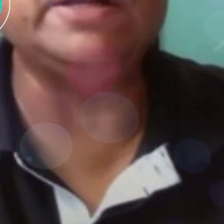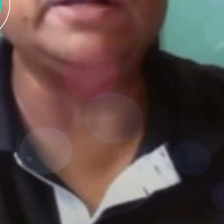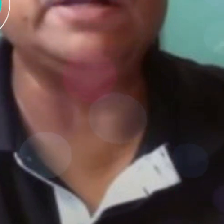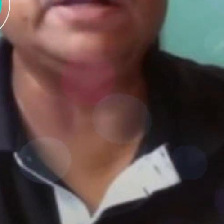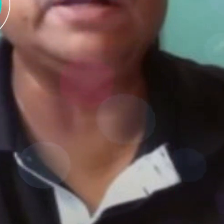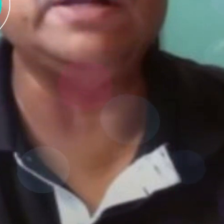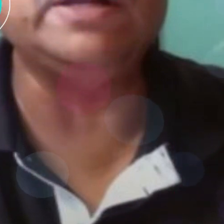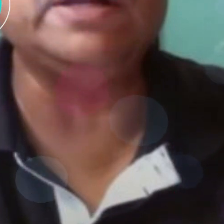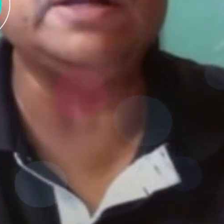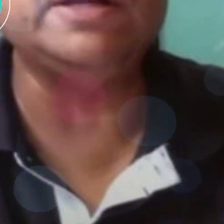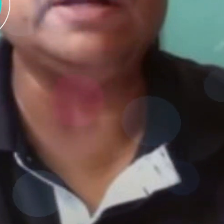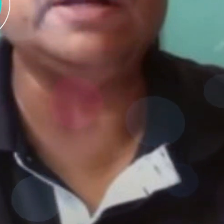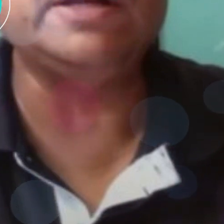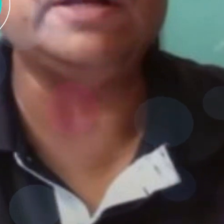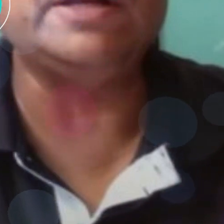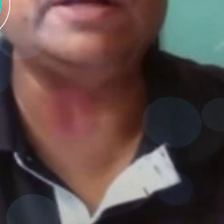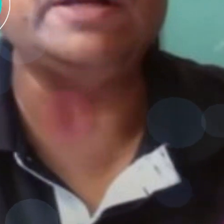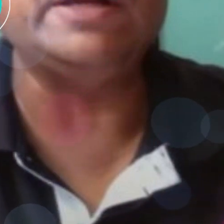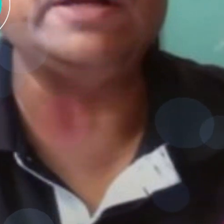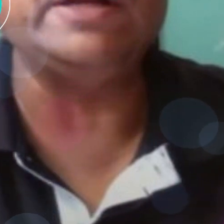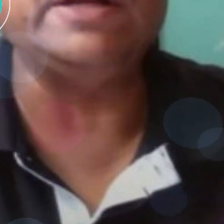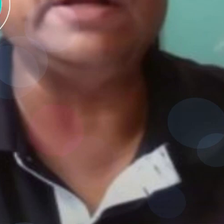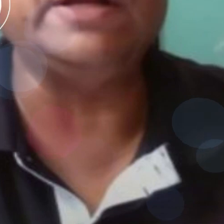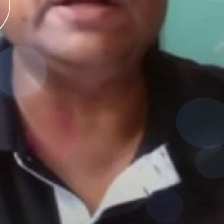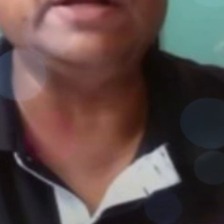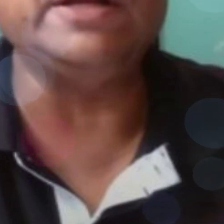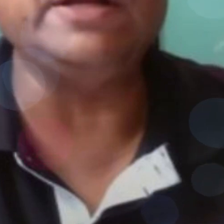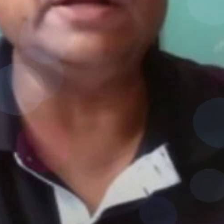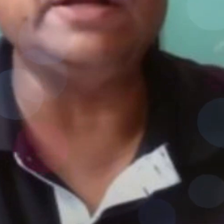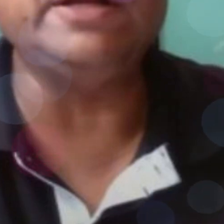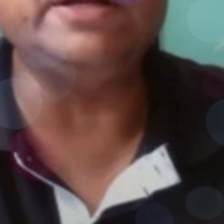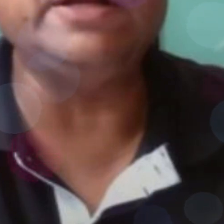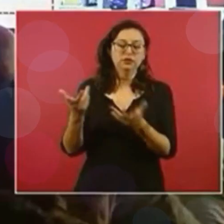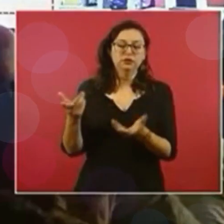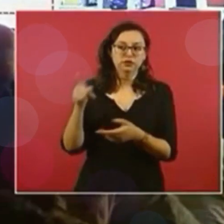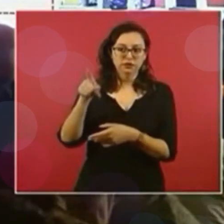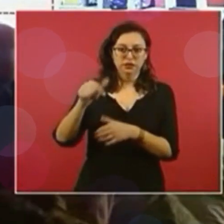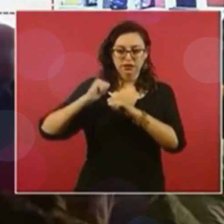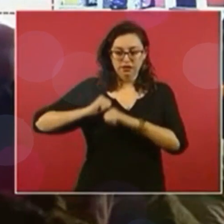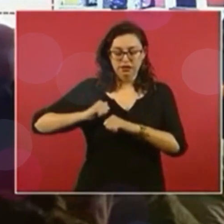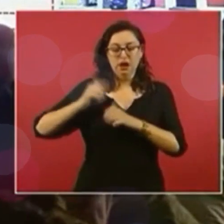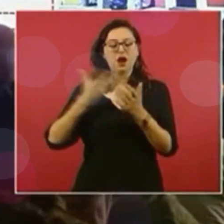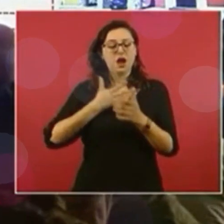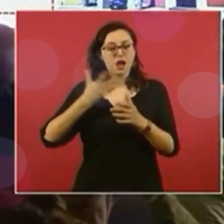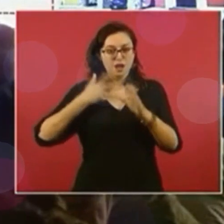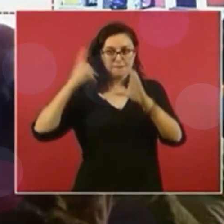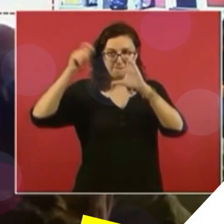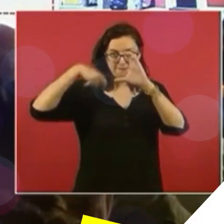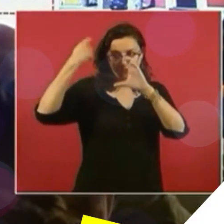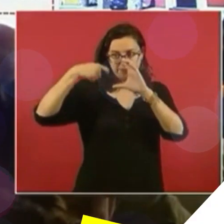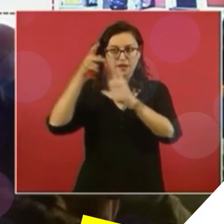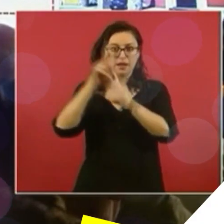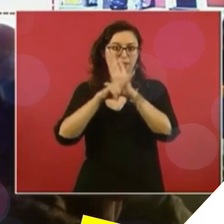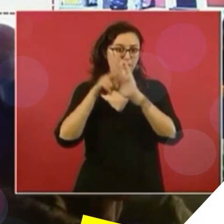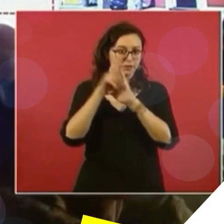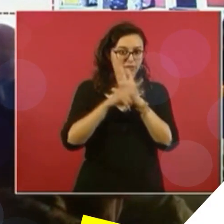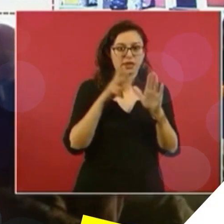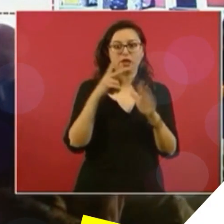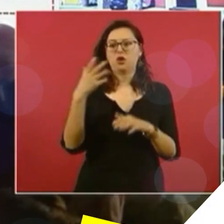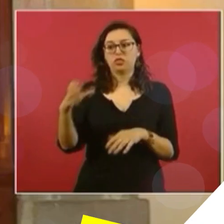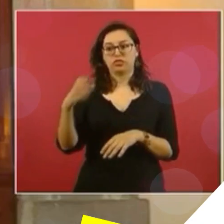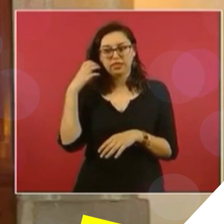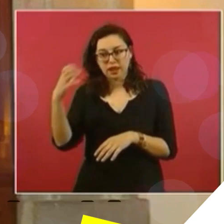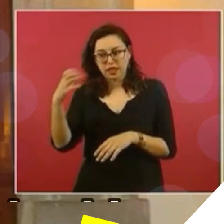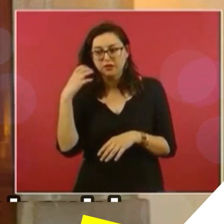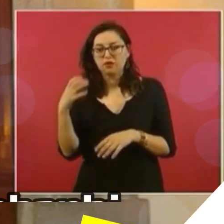suscribirte a este canal activando la campanita. Comencemos. Después de la reunión celebrada el pasado 13 de mayo